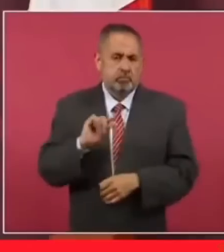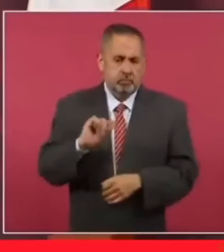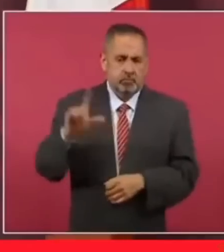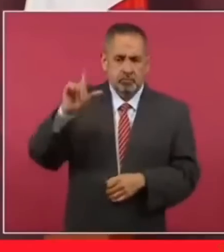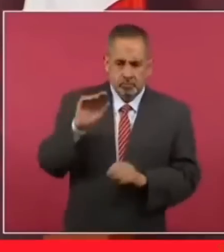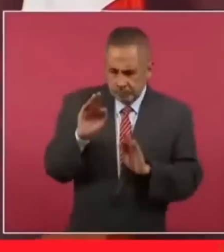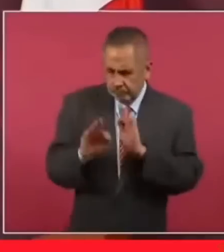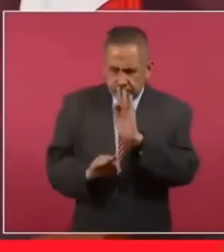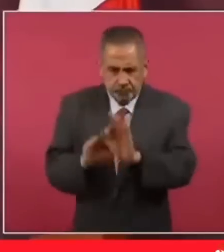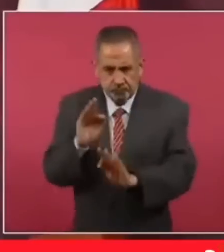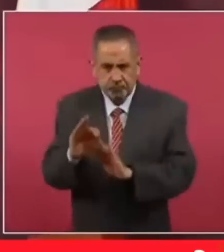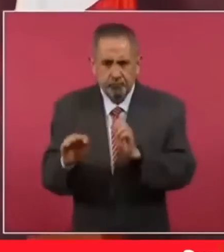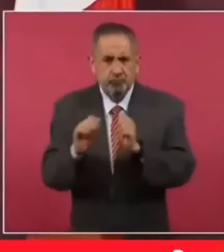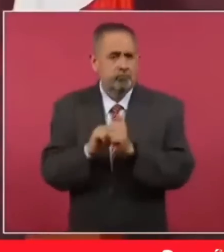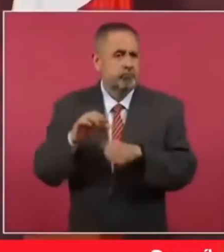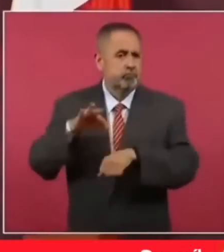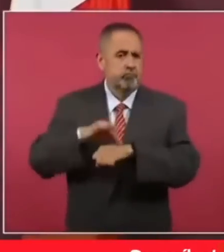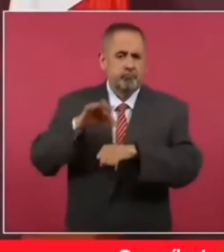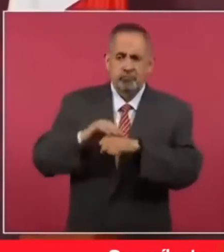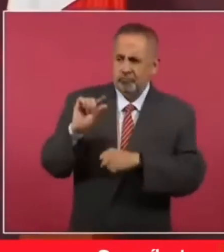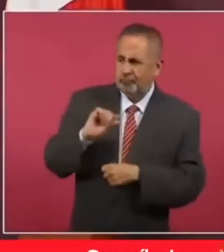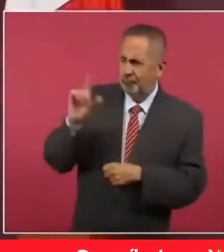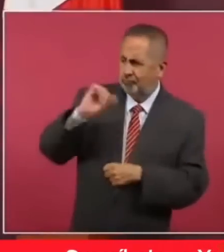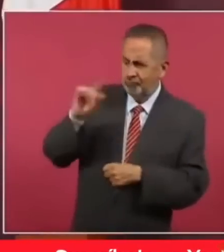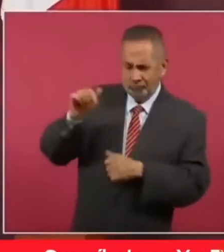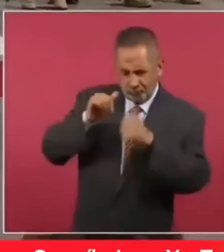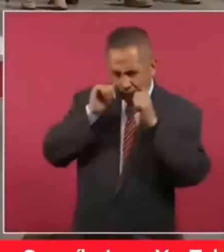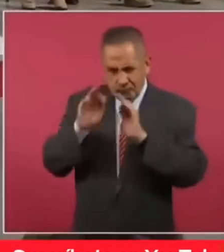especializados con los mejores médicos